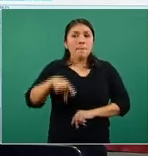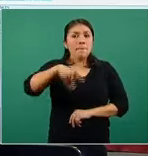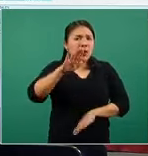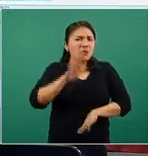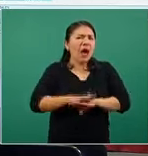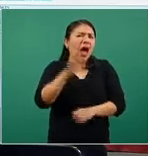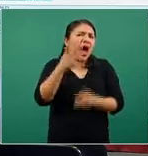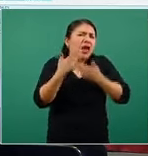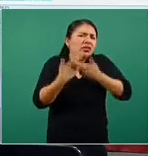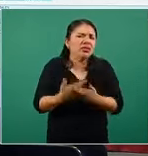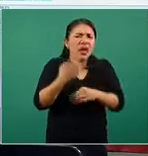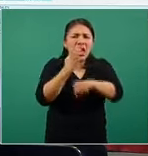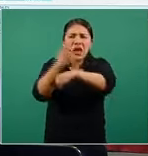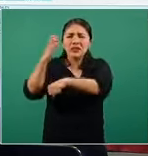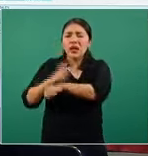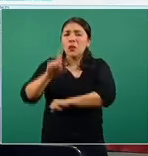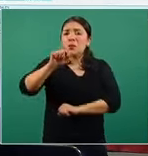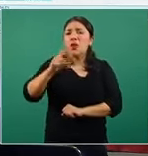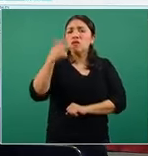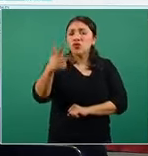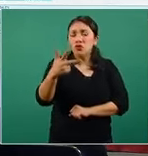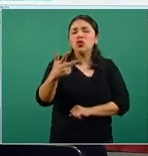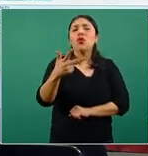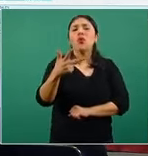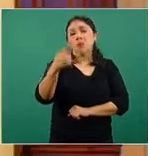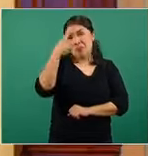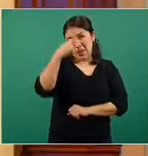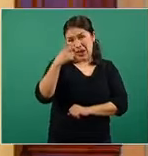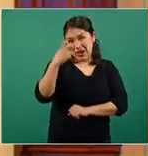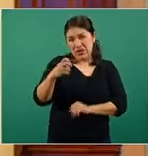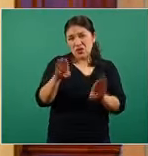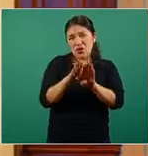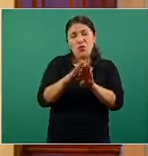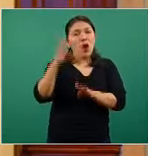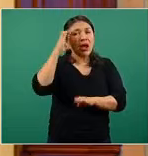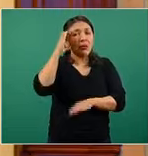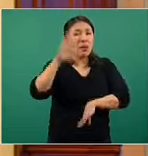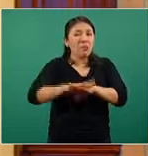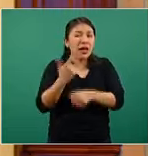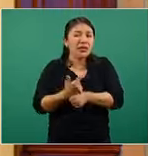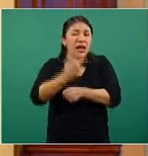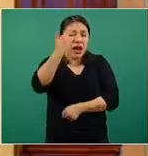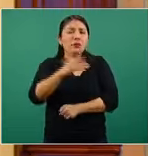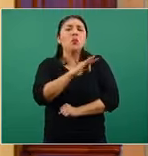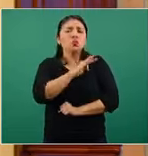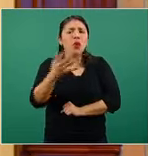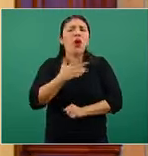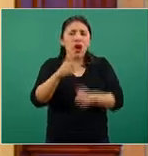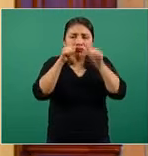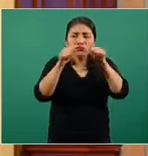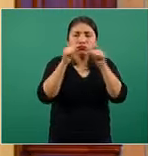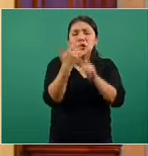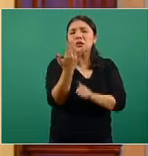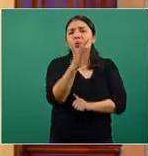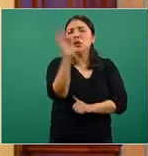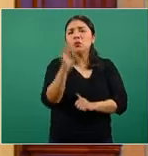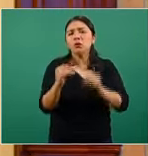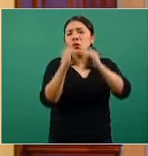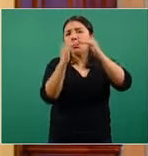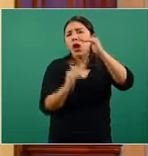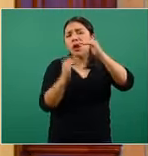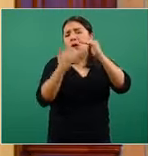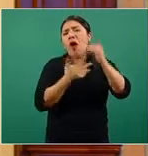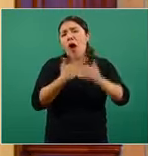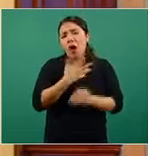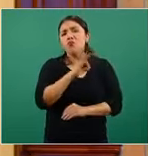gran mayoría, 28 entidades federativas para efecto de las camas más críticas, tienen menos del 50% de ocupación,